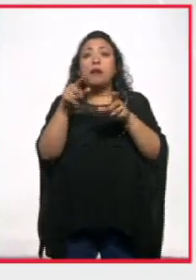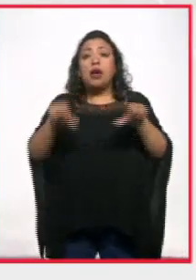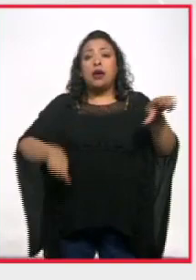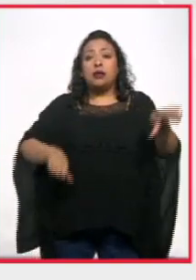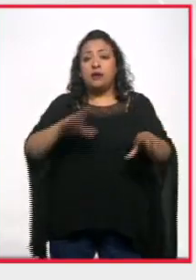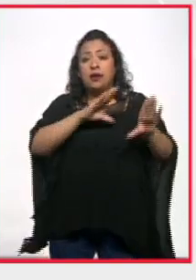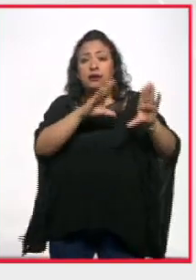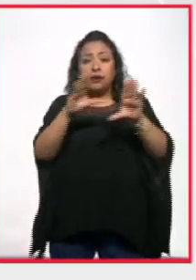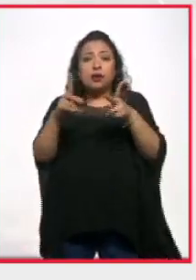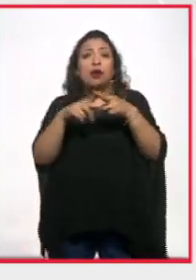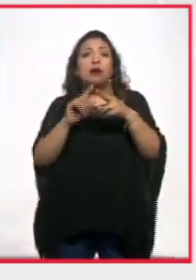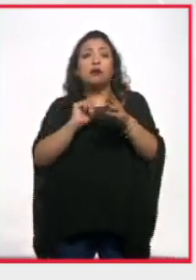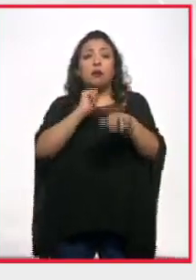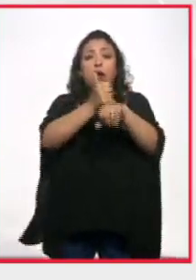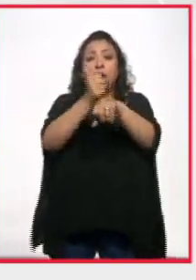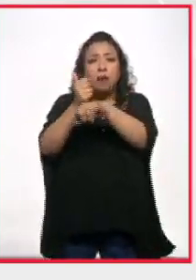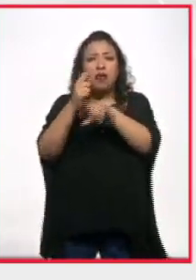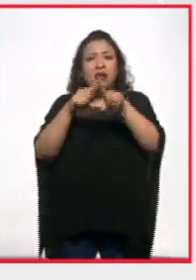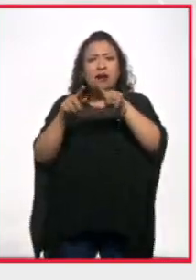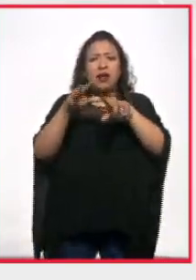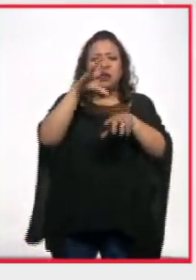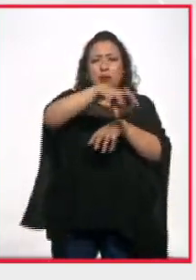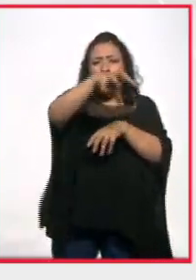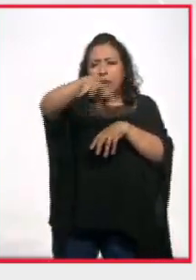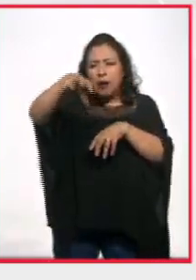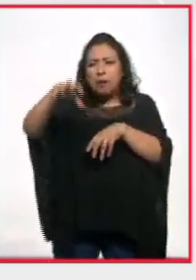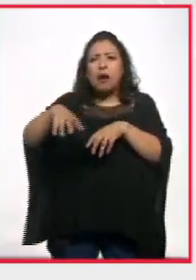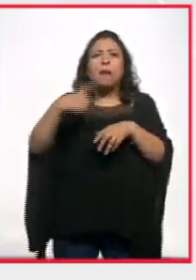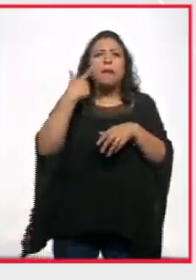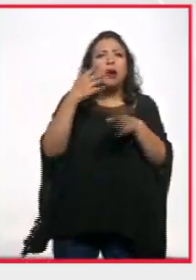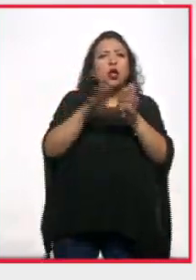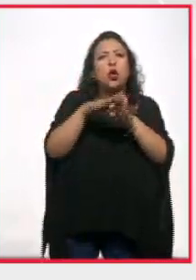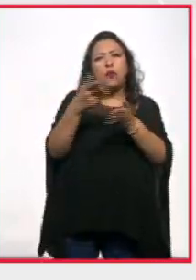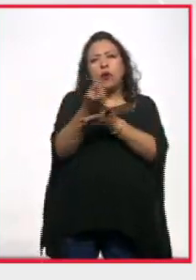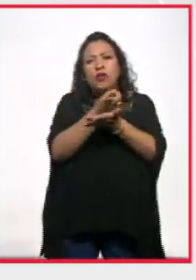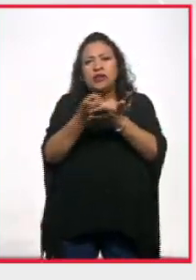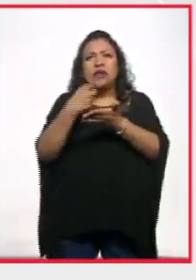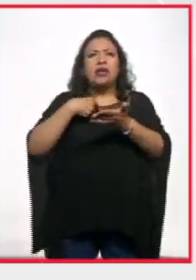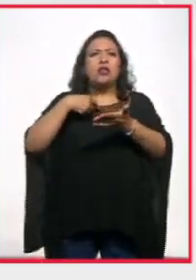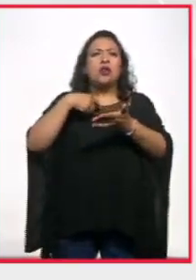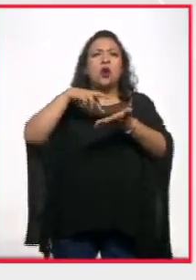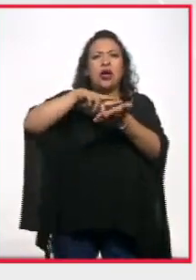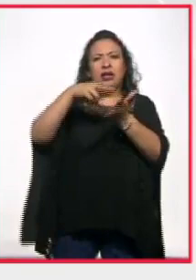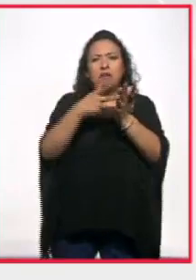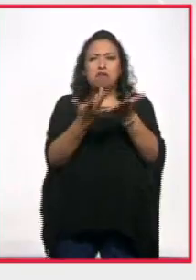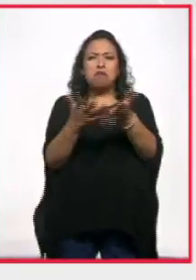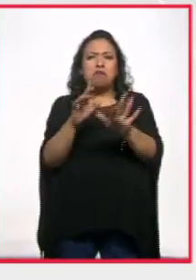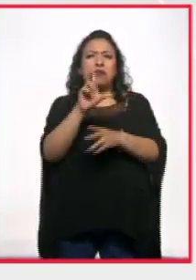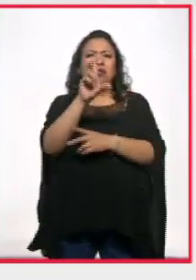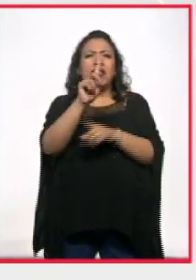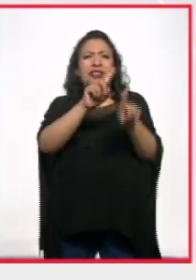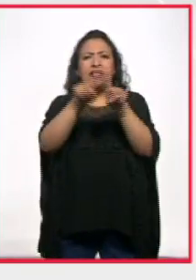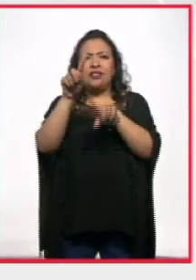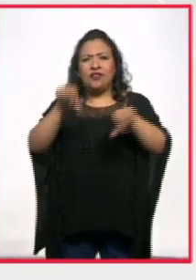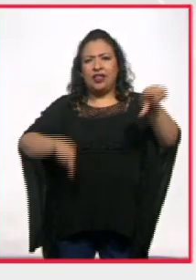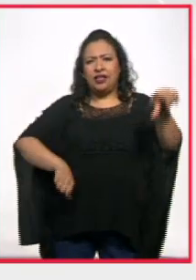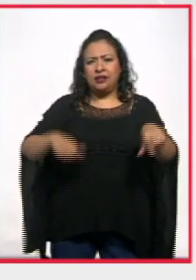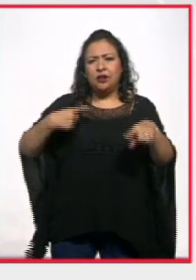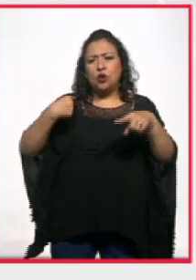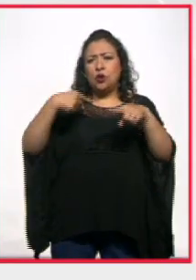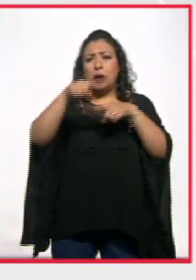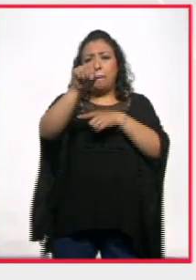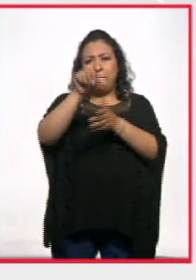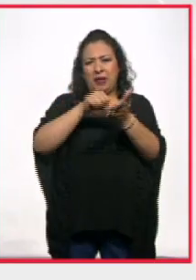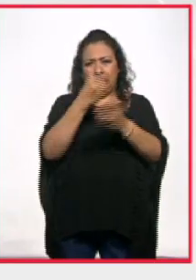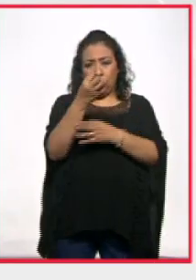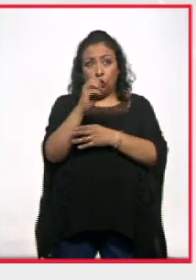académicas, instalaciones de pabellones y rutas en torno al diseño y la arquitectura. Son alrededor de 30 actividades a lo largo del mes